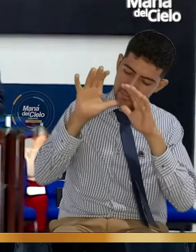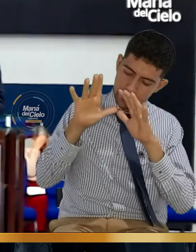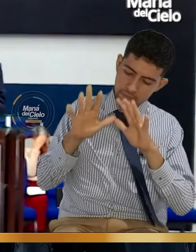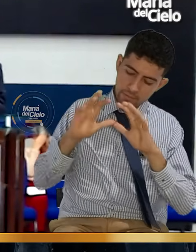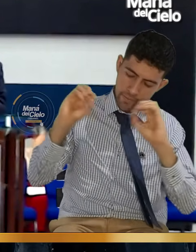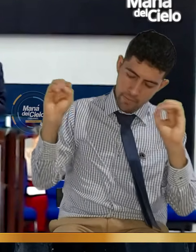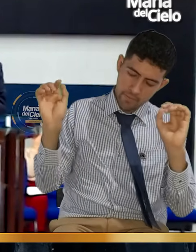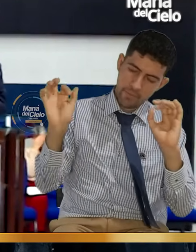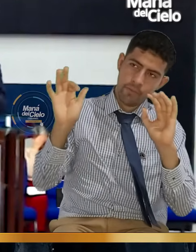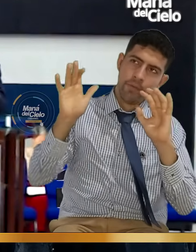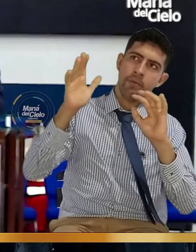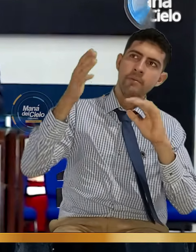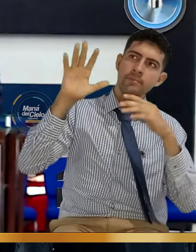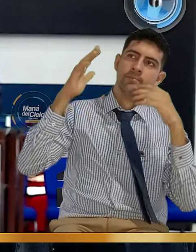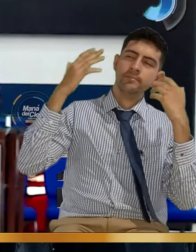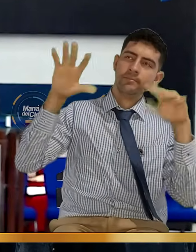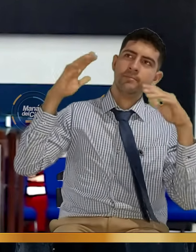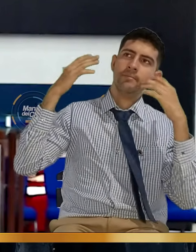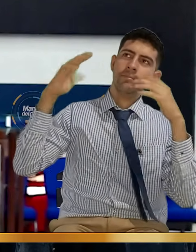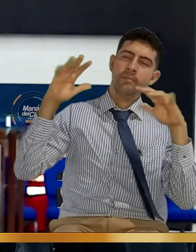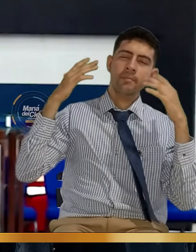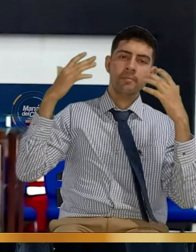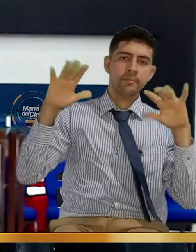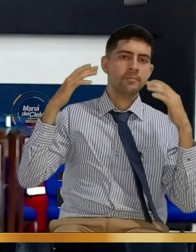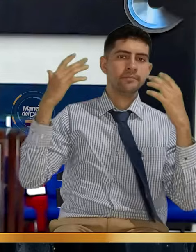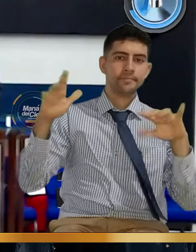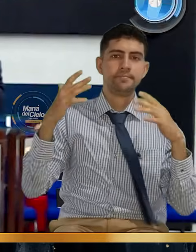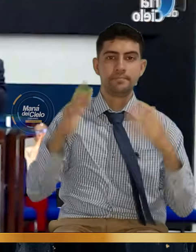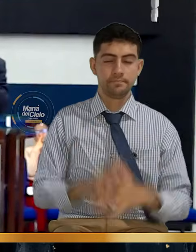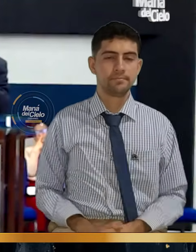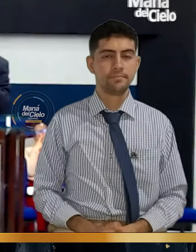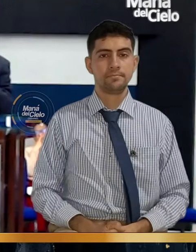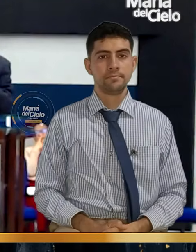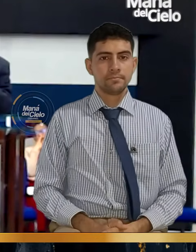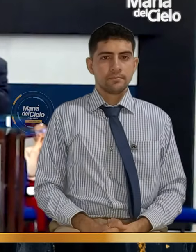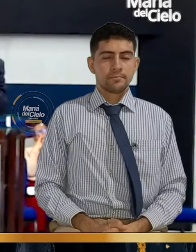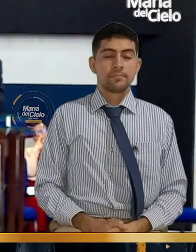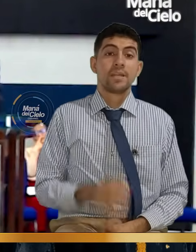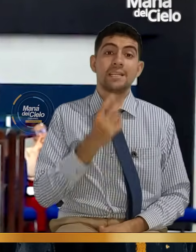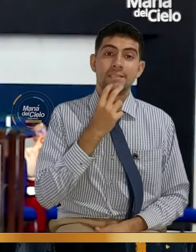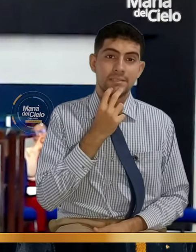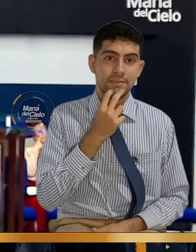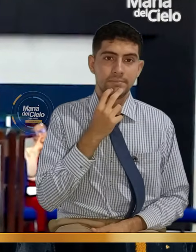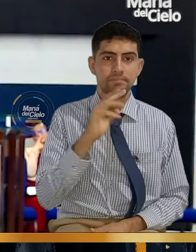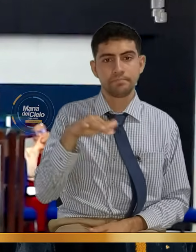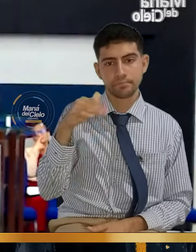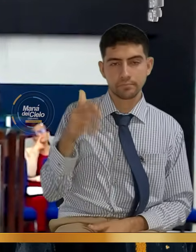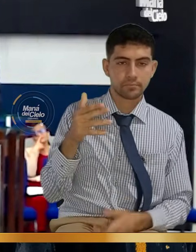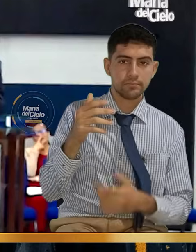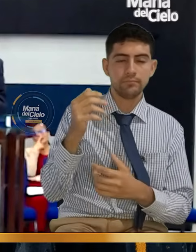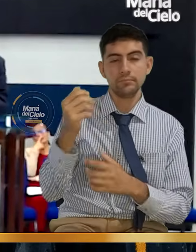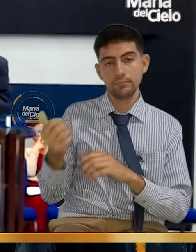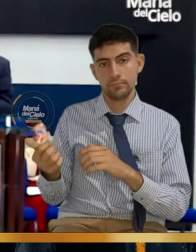si usted lo cree, pero lo que viene para usted y para mí es más grande de lo que nosotros podemos llegar a imaginar,